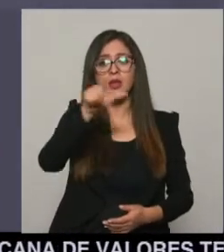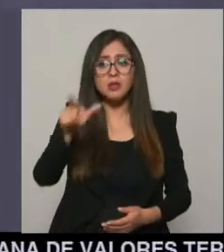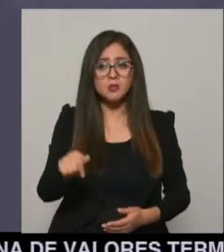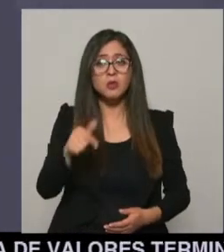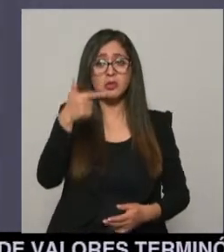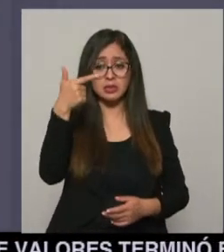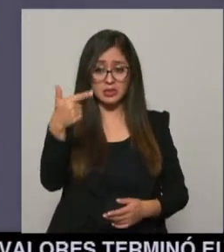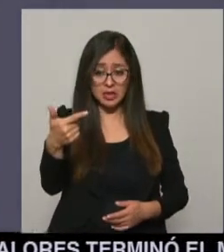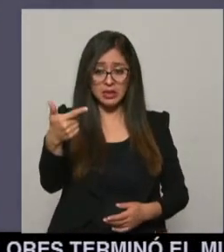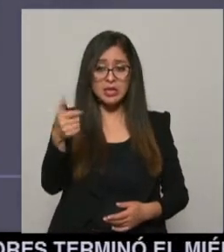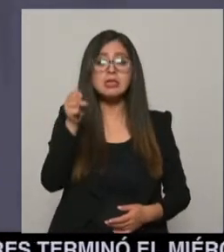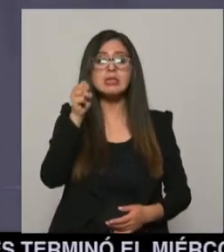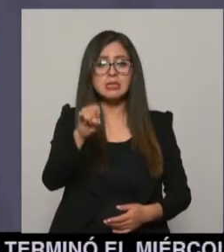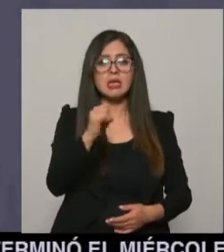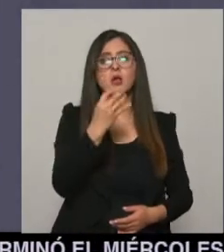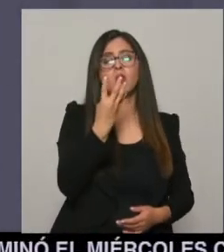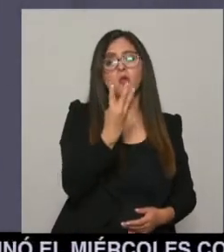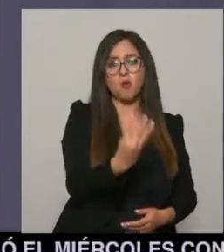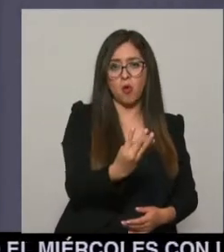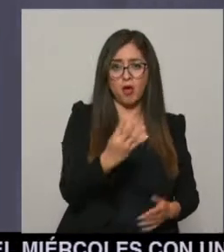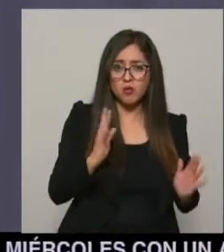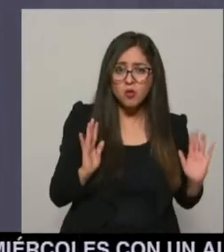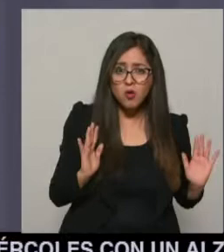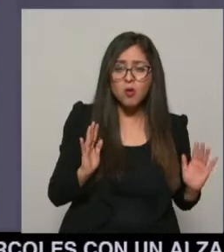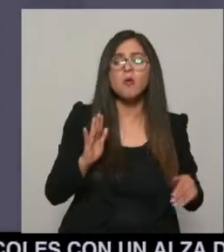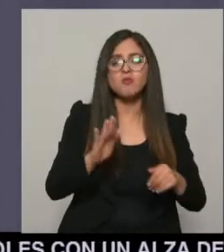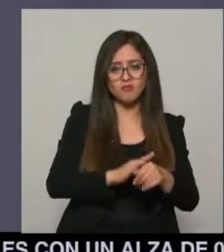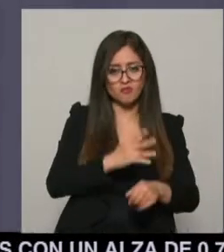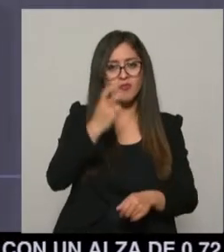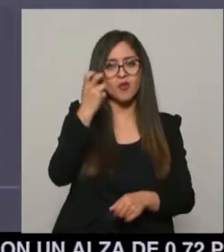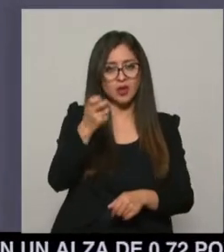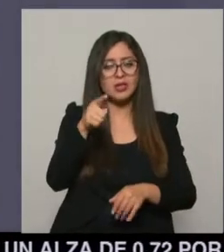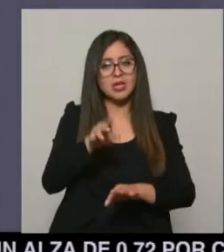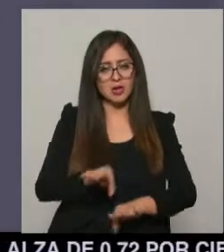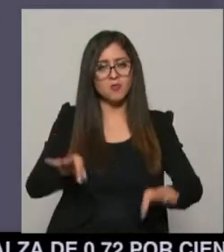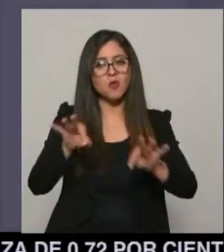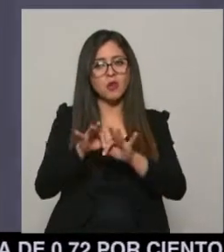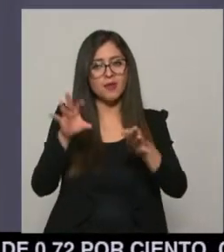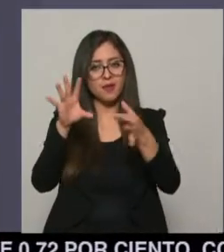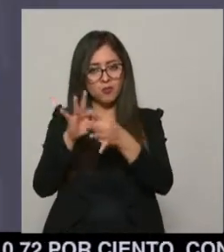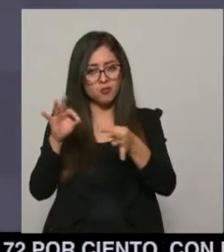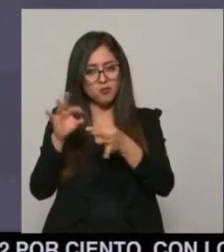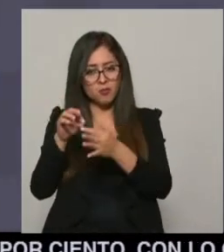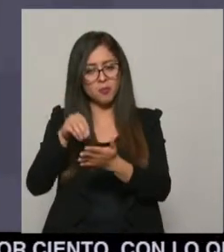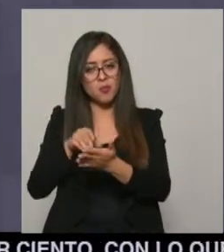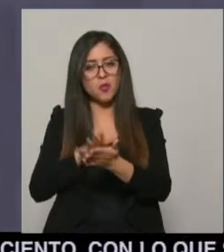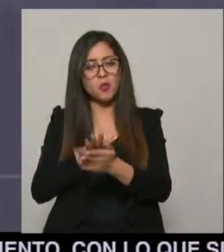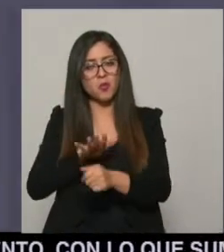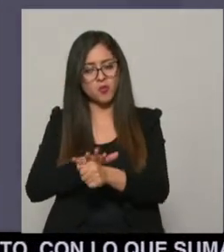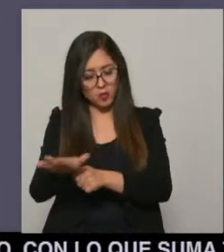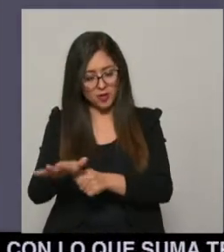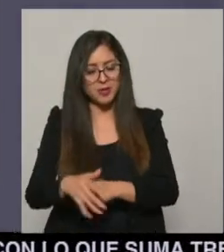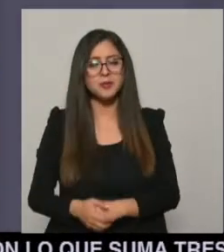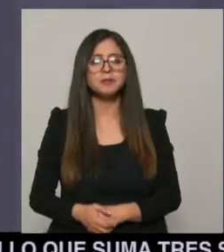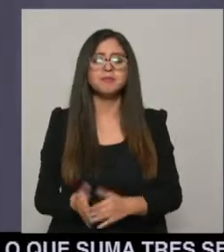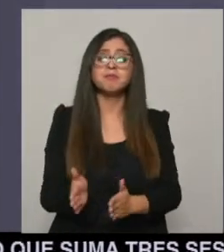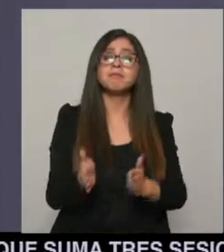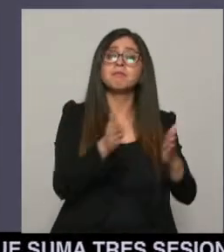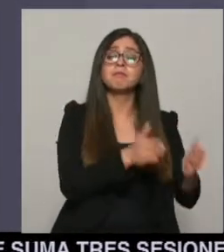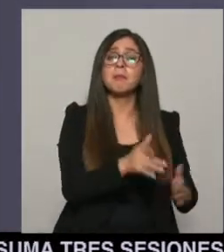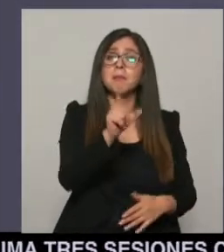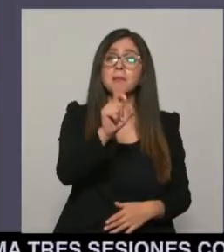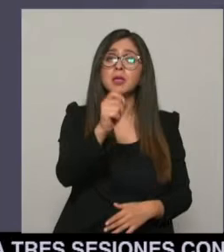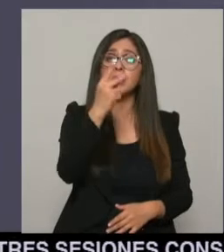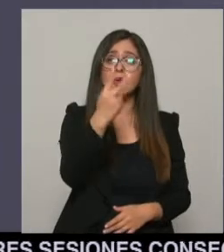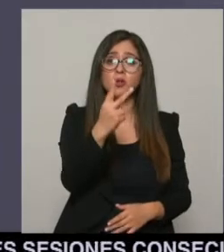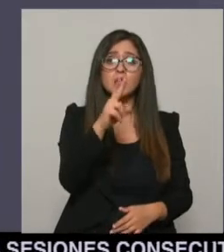4. Bueno, porque le estaba corrigiendo la plana a los errores que traía. También es importante y después presenté 22 reservas más. Y después presenté 22 reservas más que en el